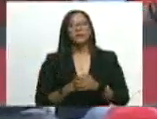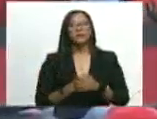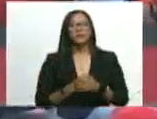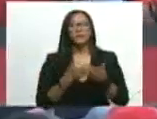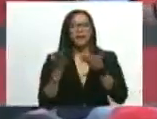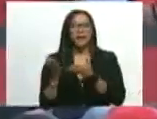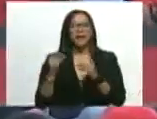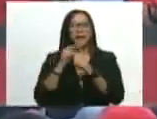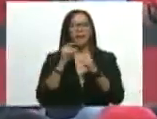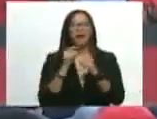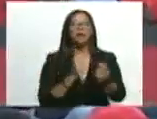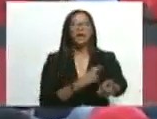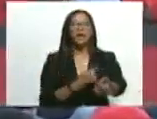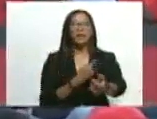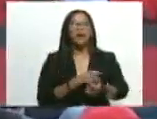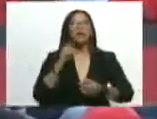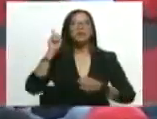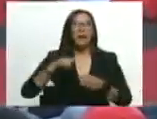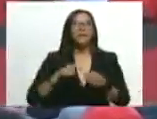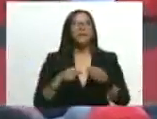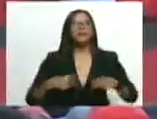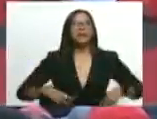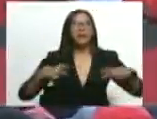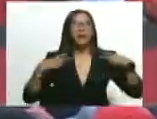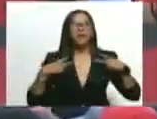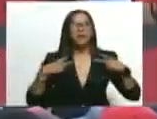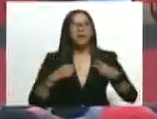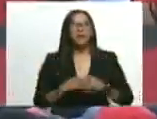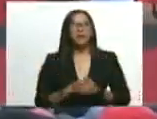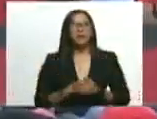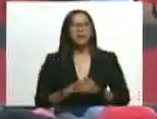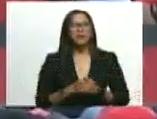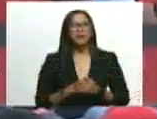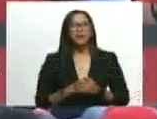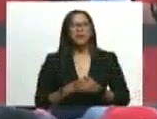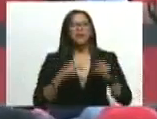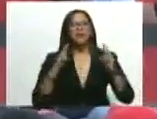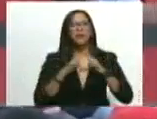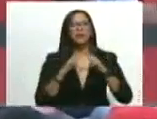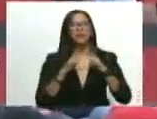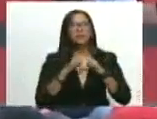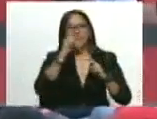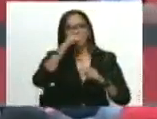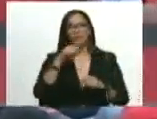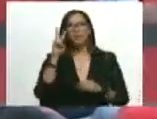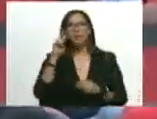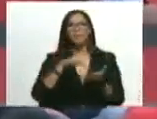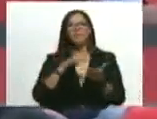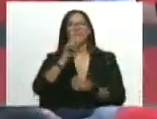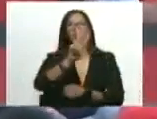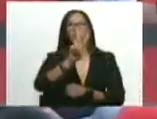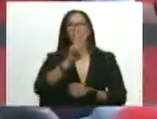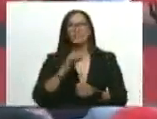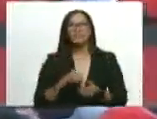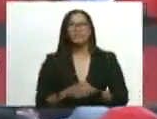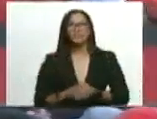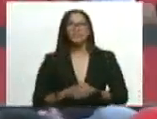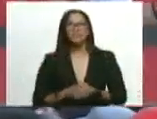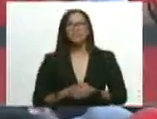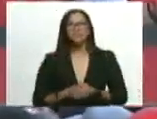a un hermano también de la vida conocí por allá en el año dos cuando